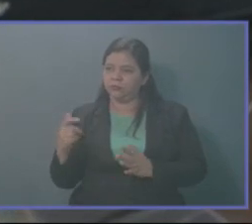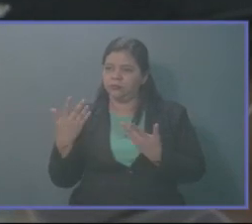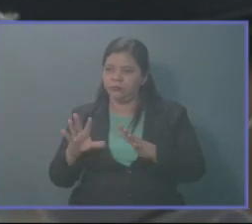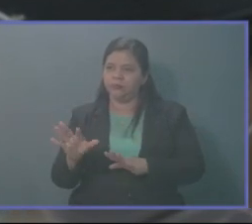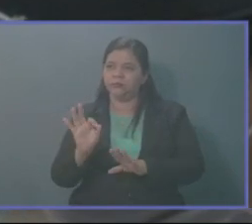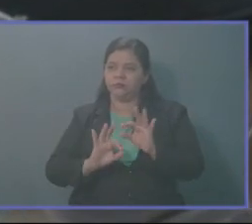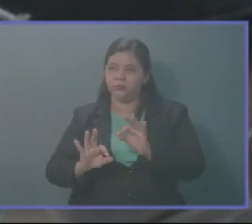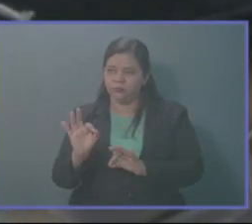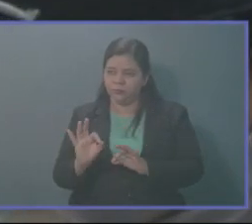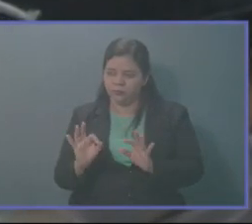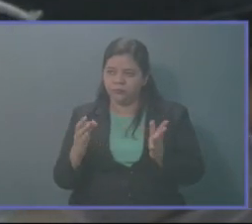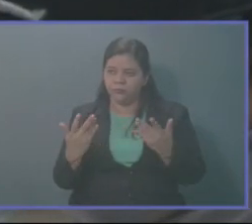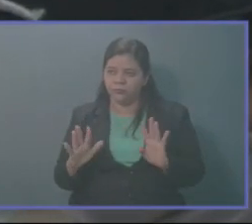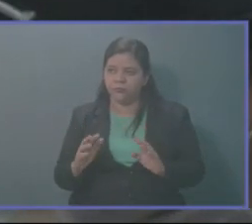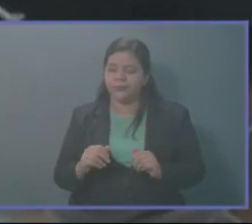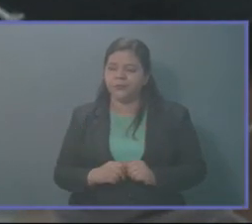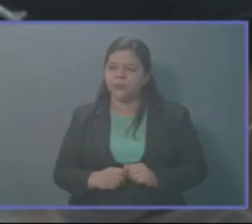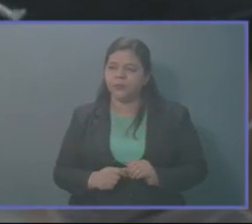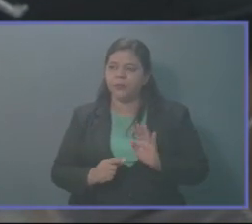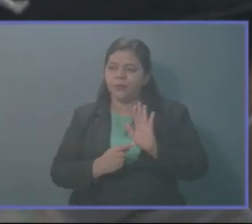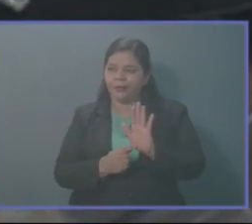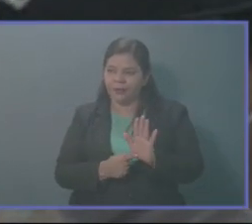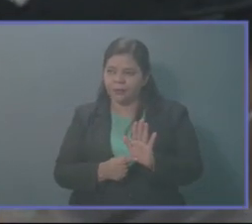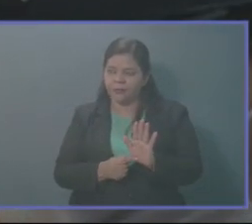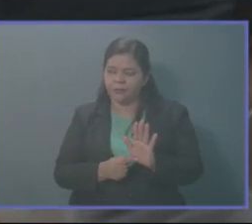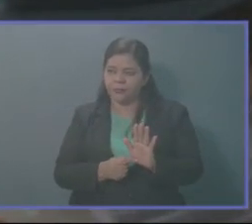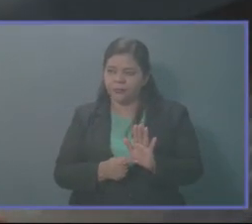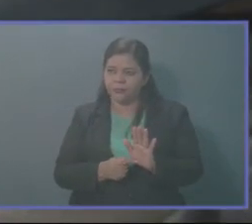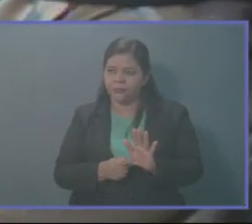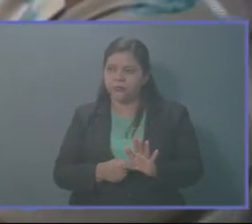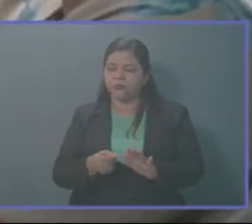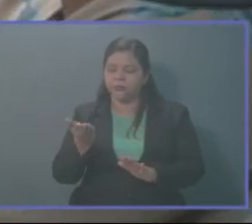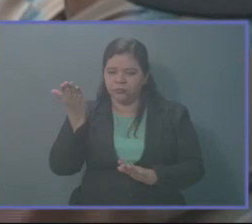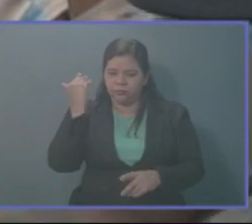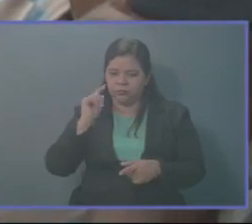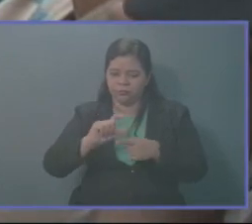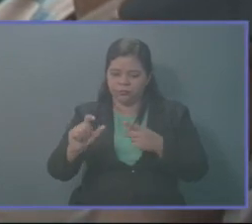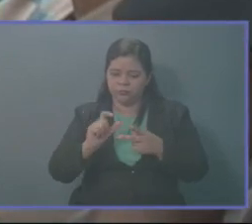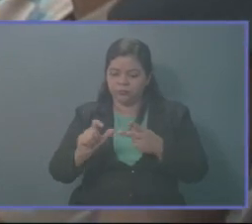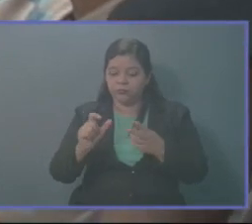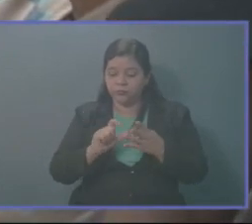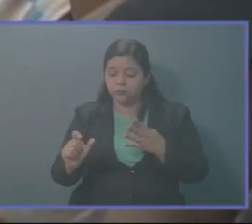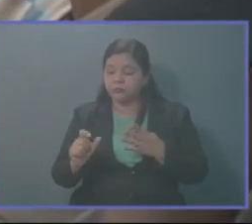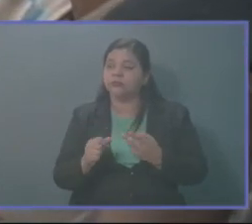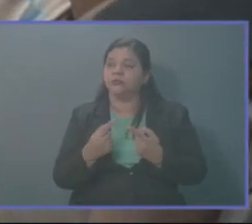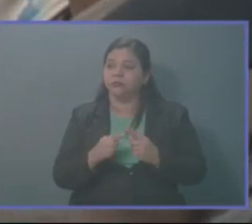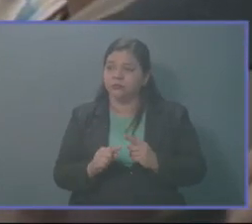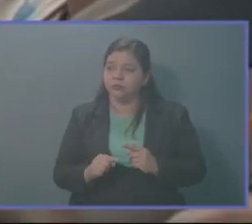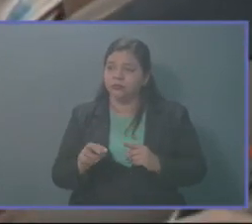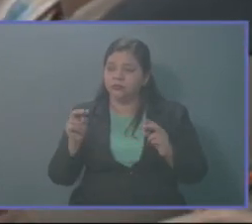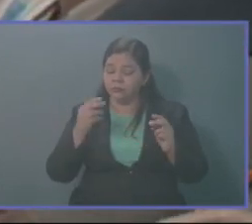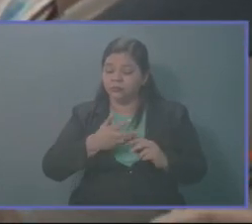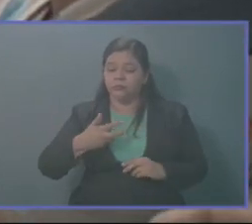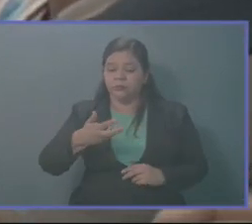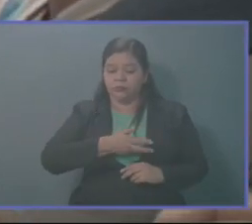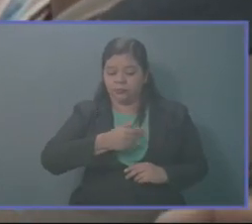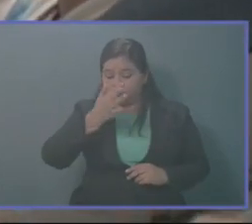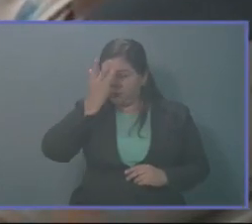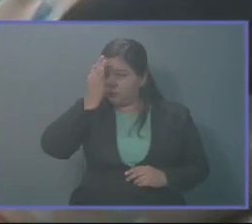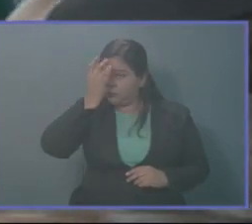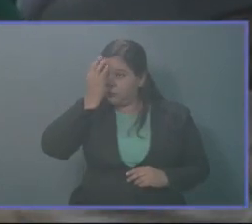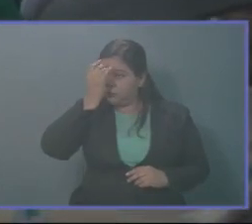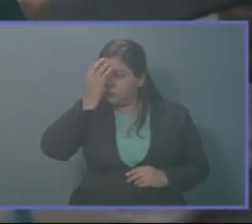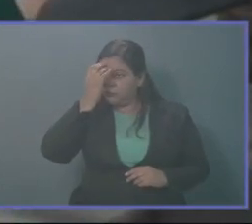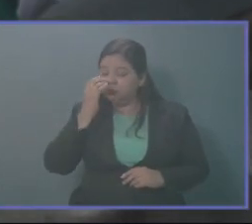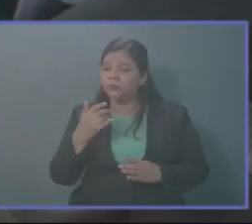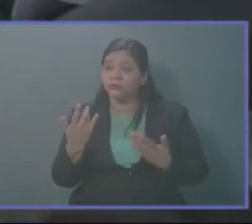a consulta en algunas semanas atrás. Ahora, esta es una preocupación que también